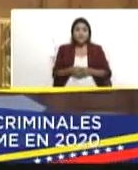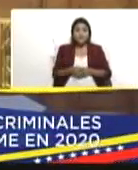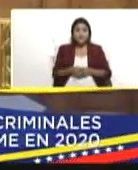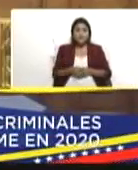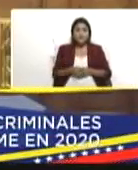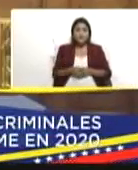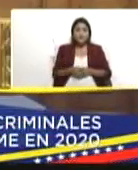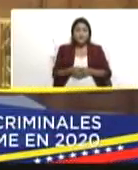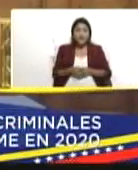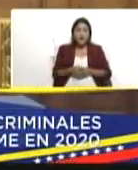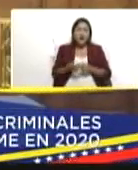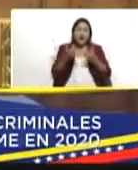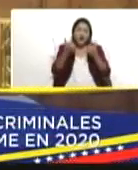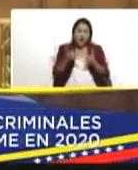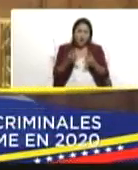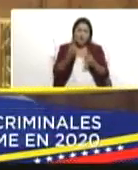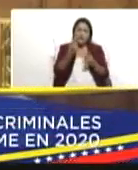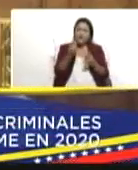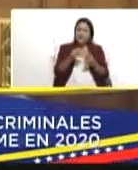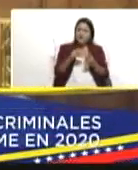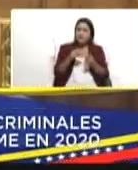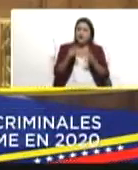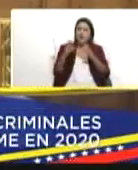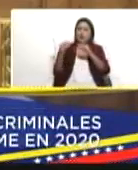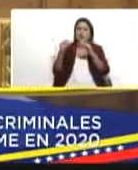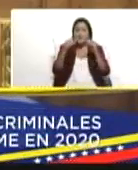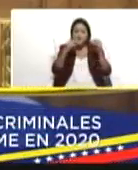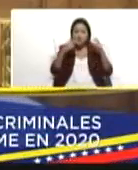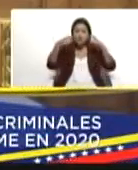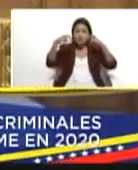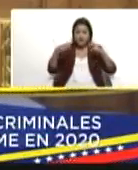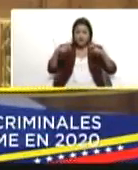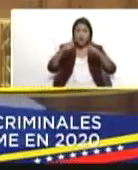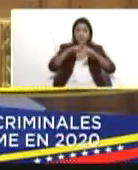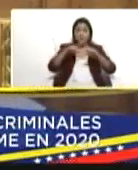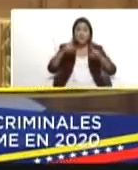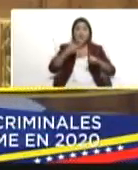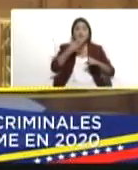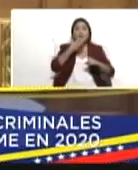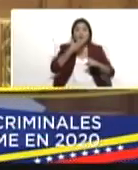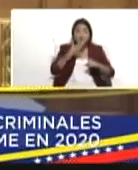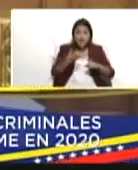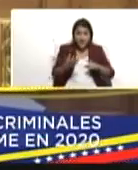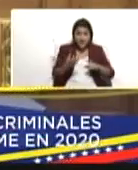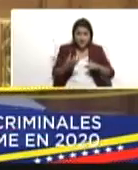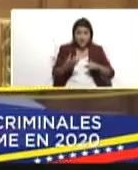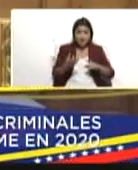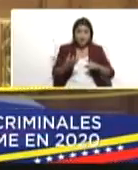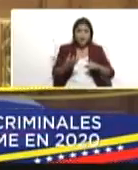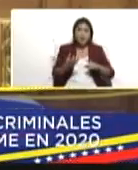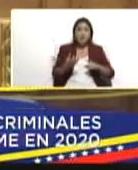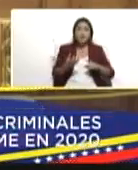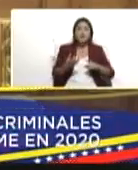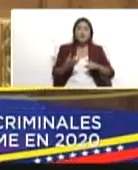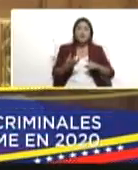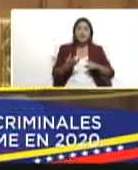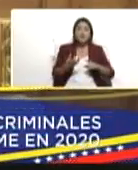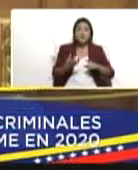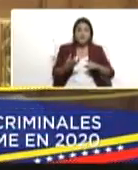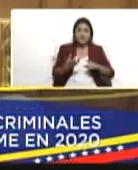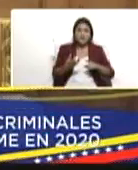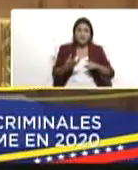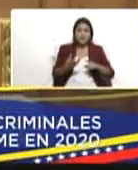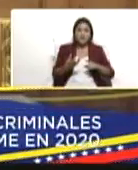están en pleno desarrollo Y en diciembre entonces también es cuando por labores de